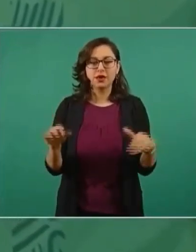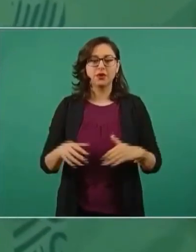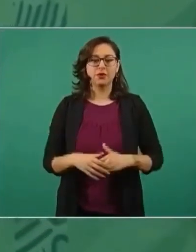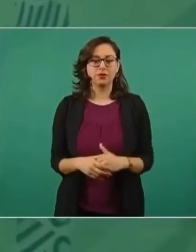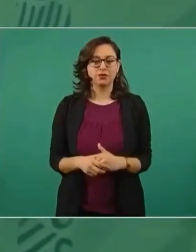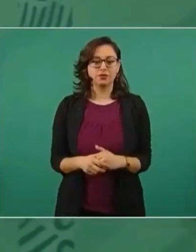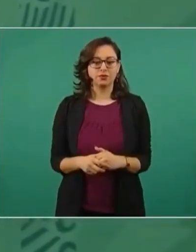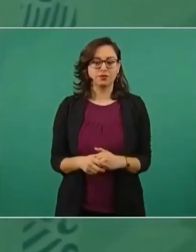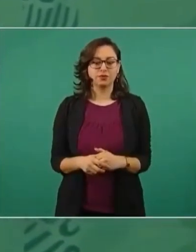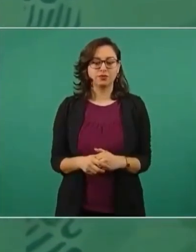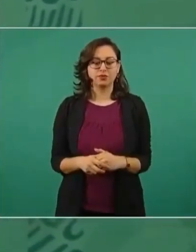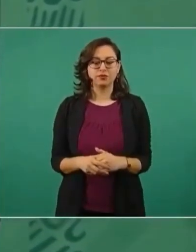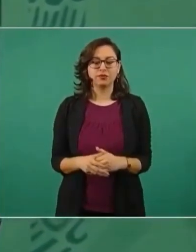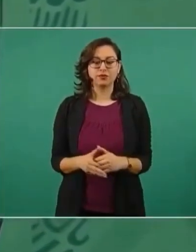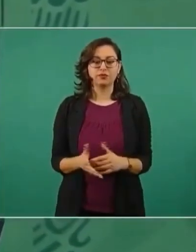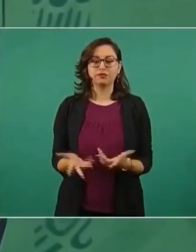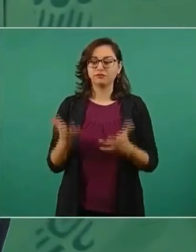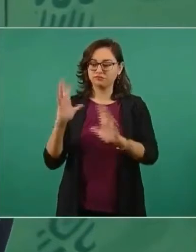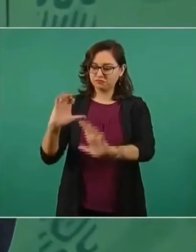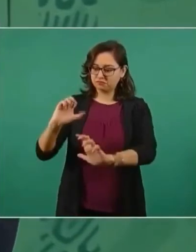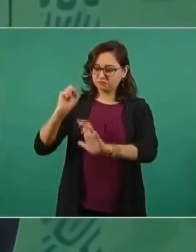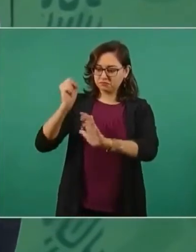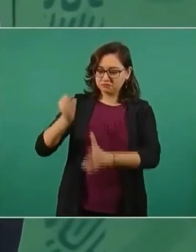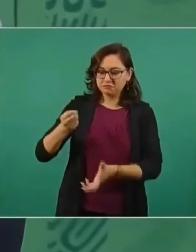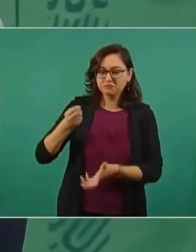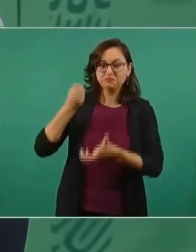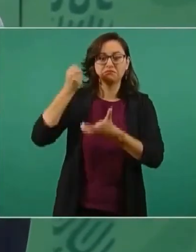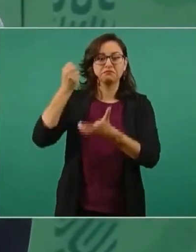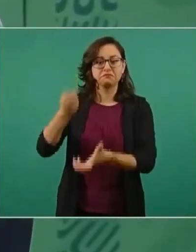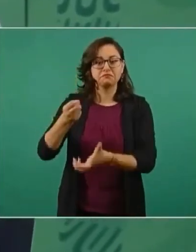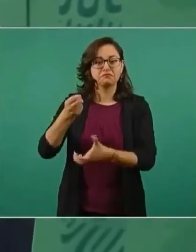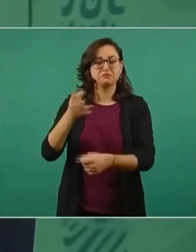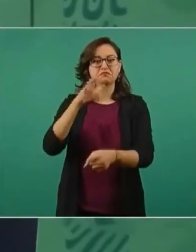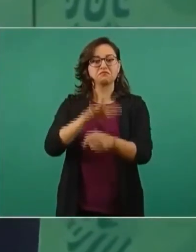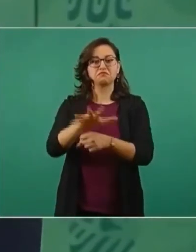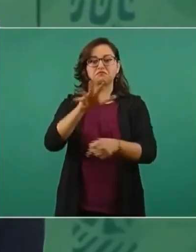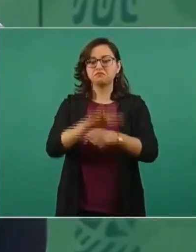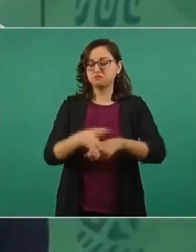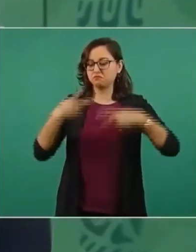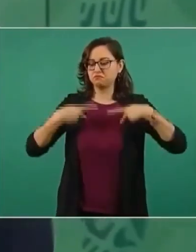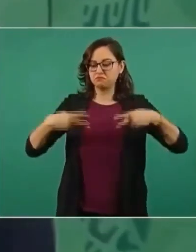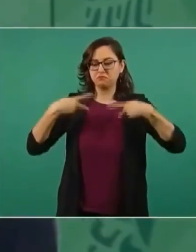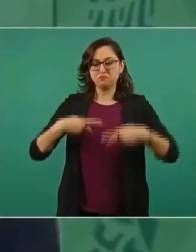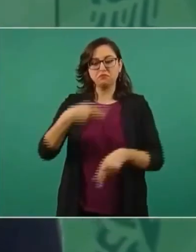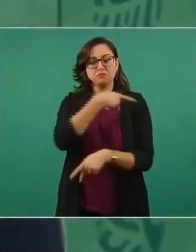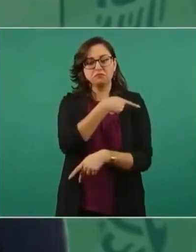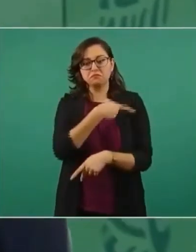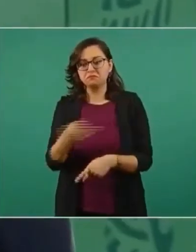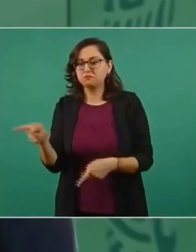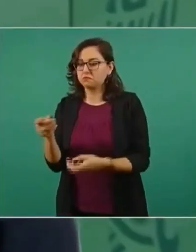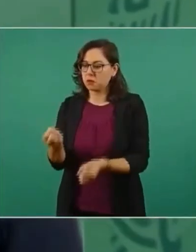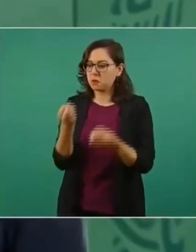tener garantizado el presupuesto suficiente para los más necesitados, para los